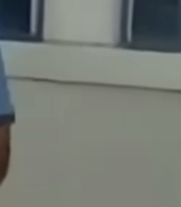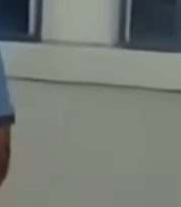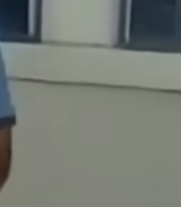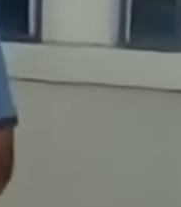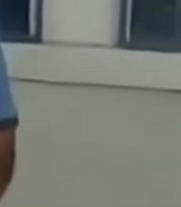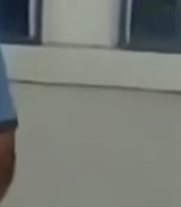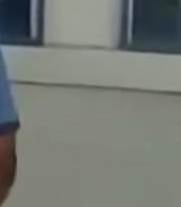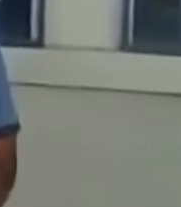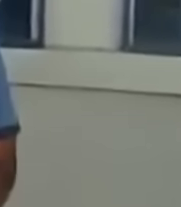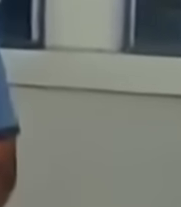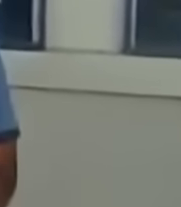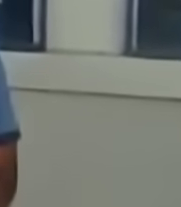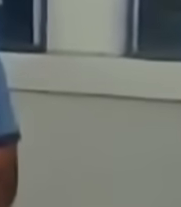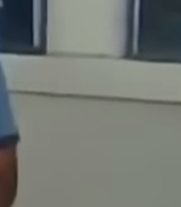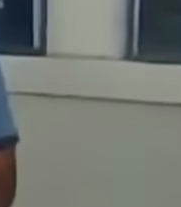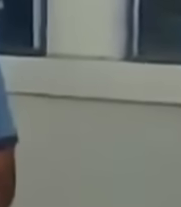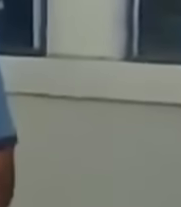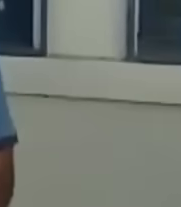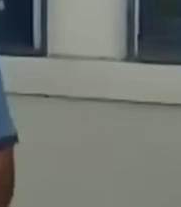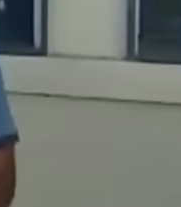ese punto.